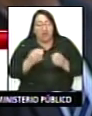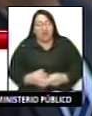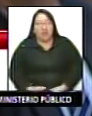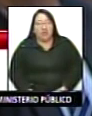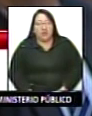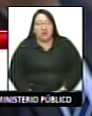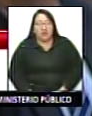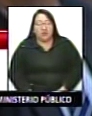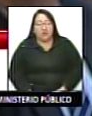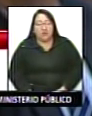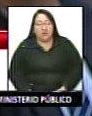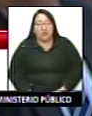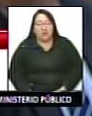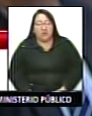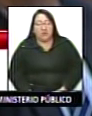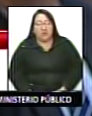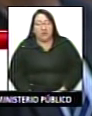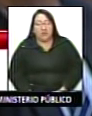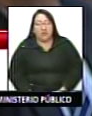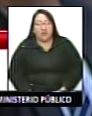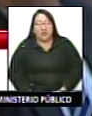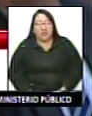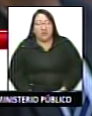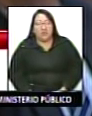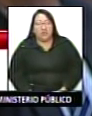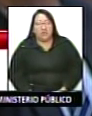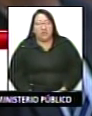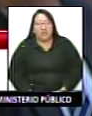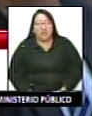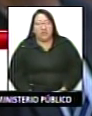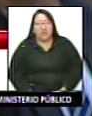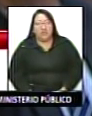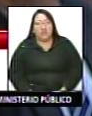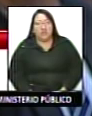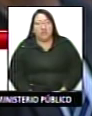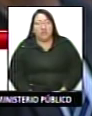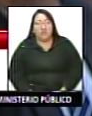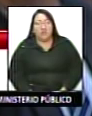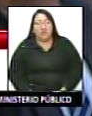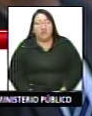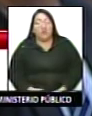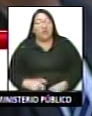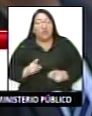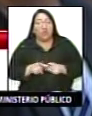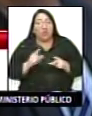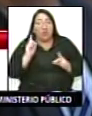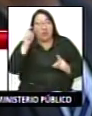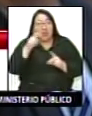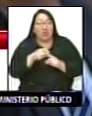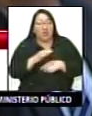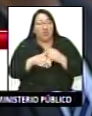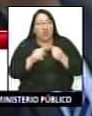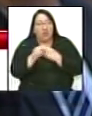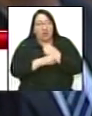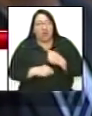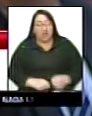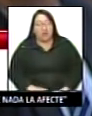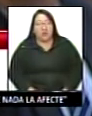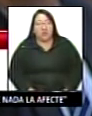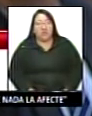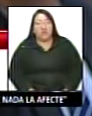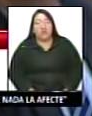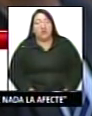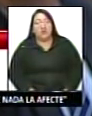la pequeña agricultura familiar, sino también un espacio para poder llegar a todo el país, para